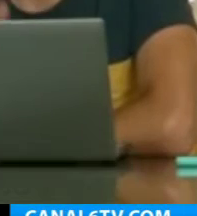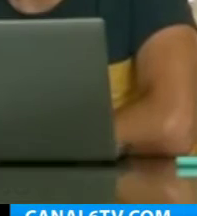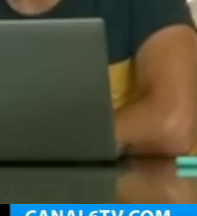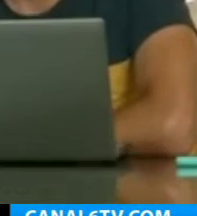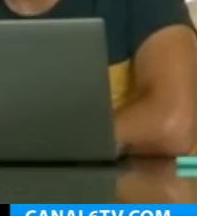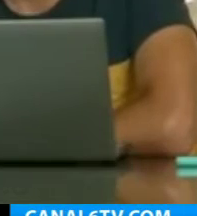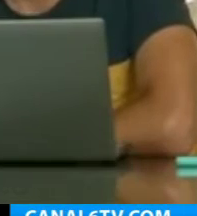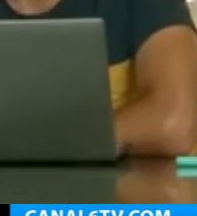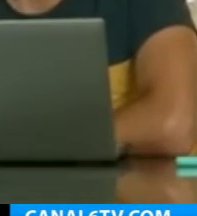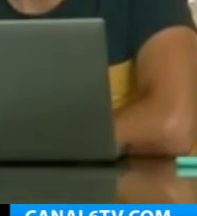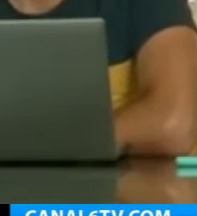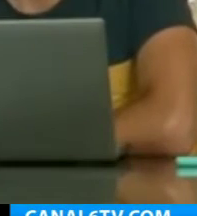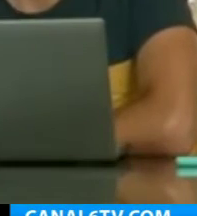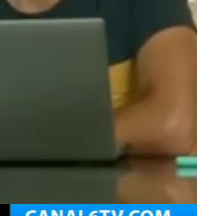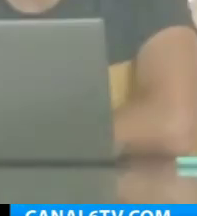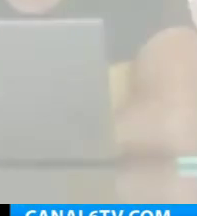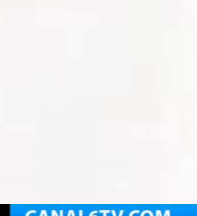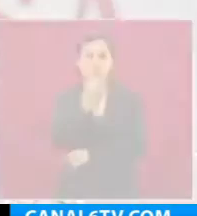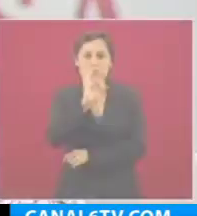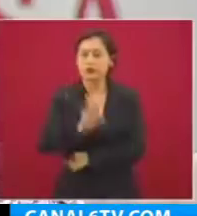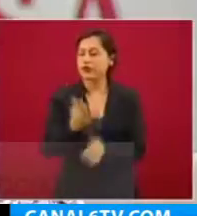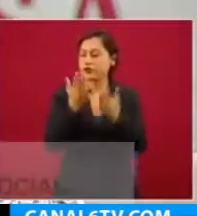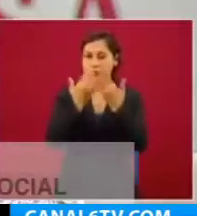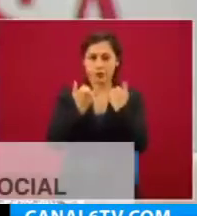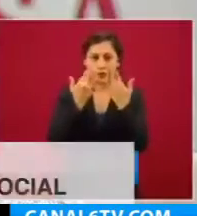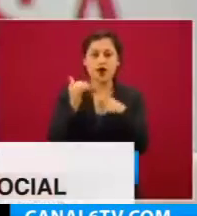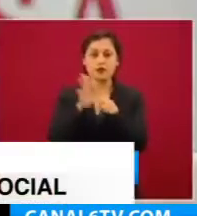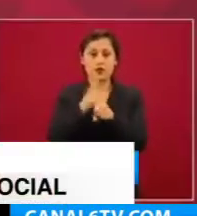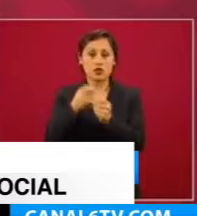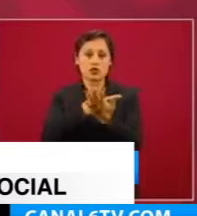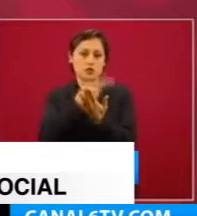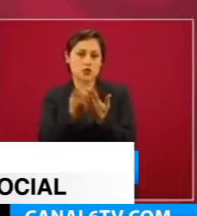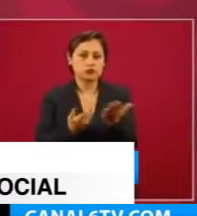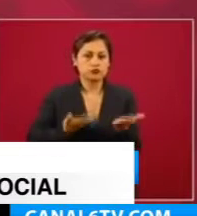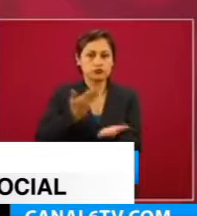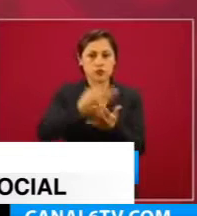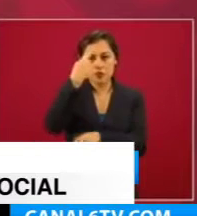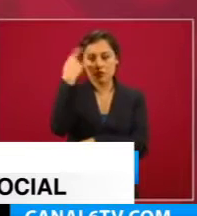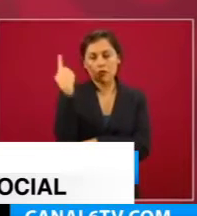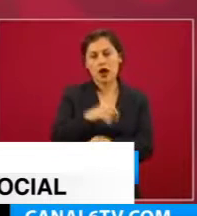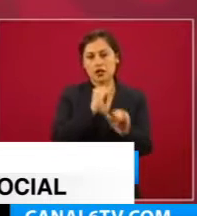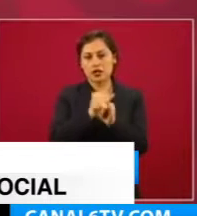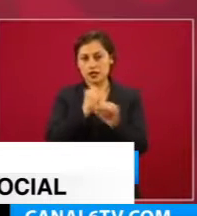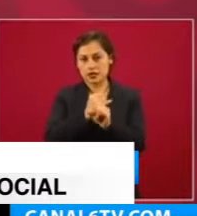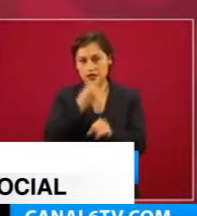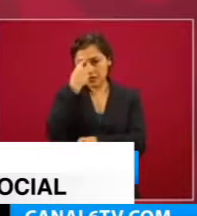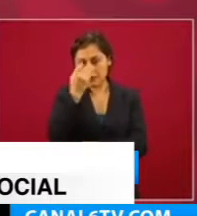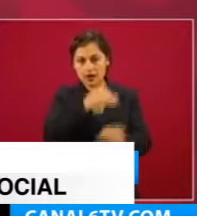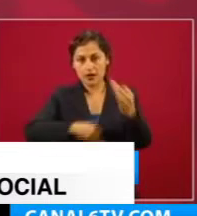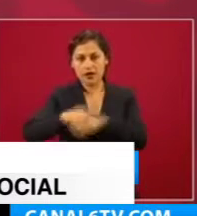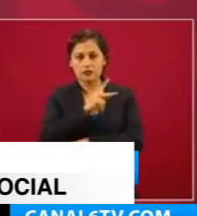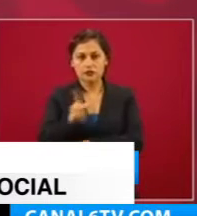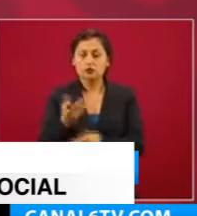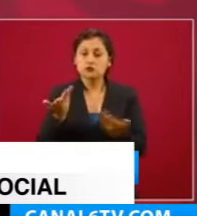una iniciativa para regular el trabajo en casa. Hay una propuesta que será analizada en el entendido de que estas son herramientas